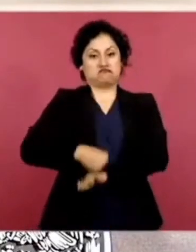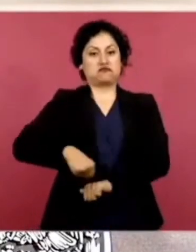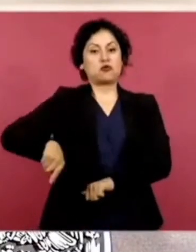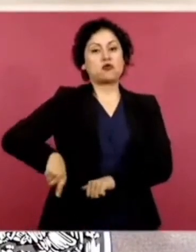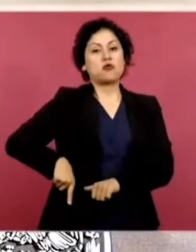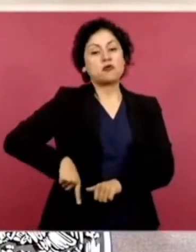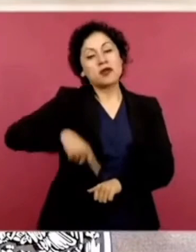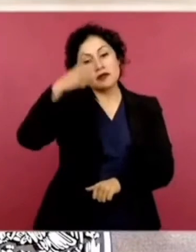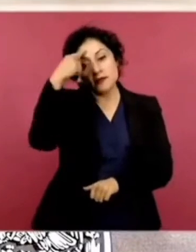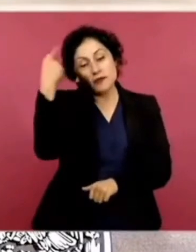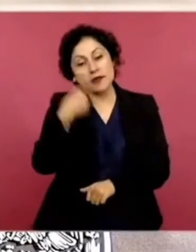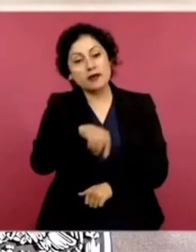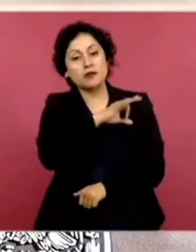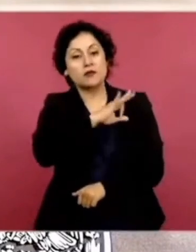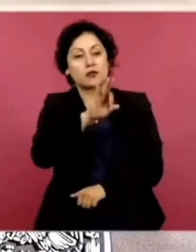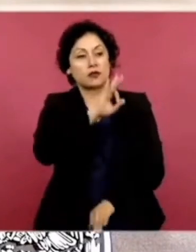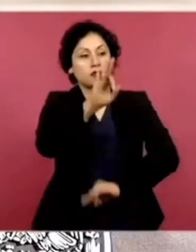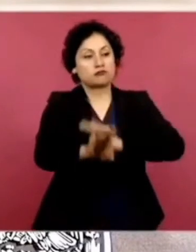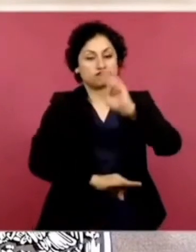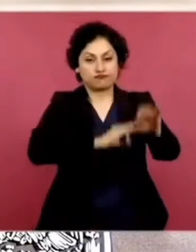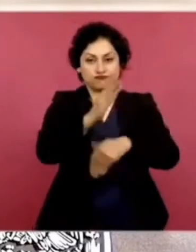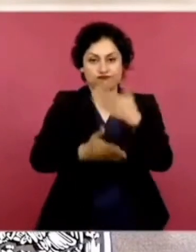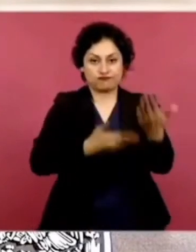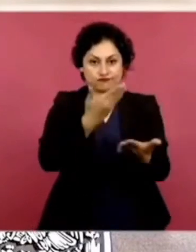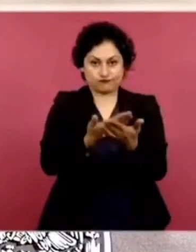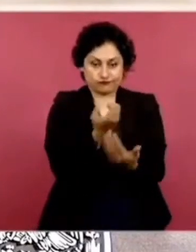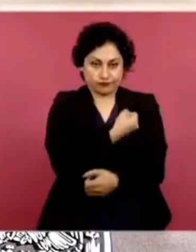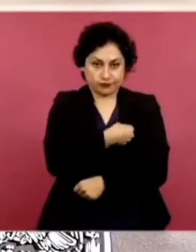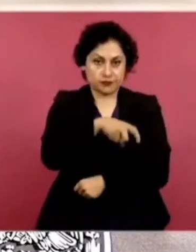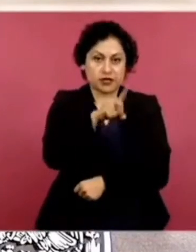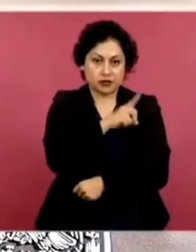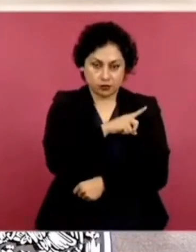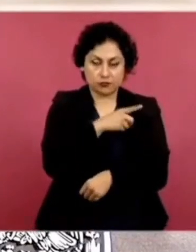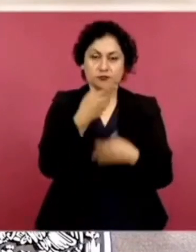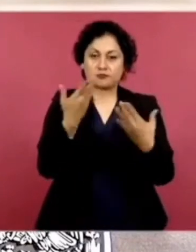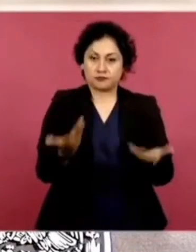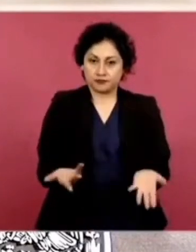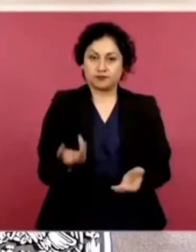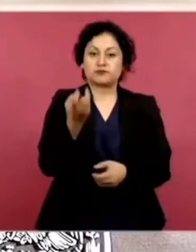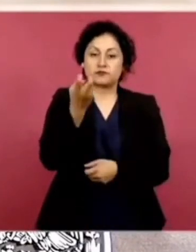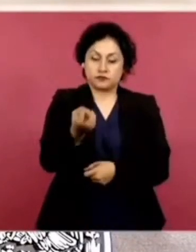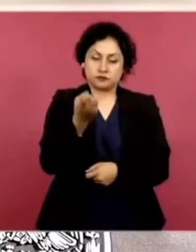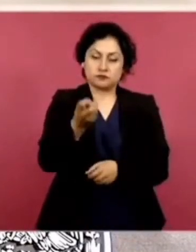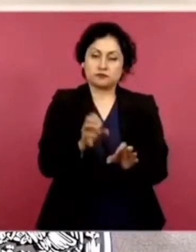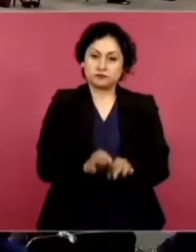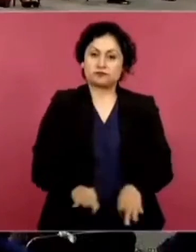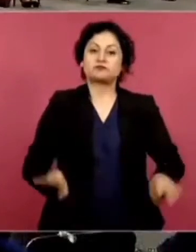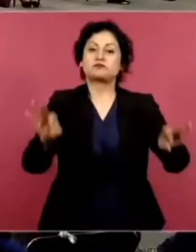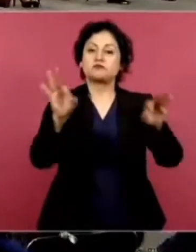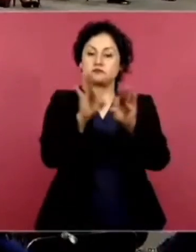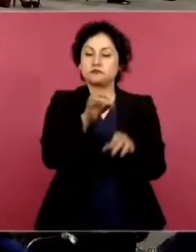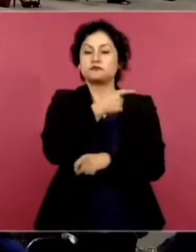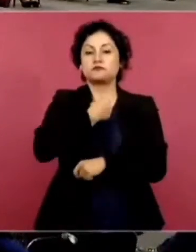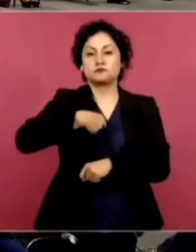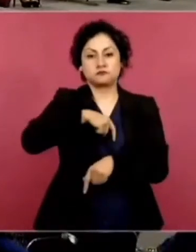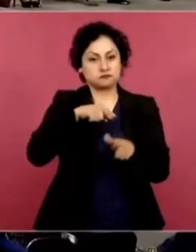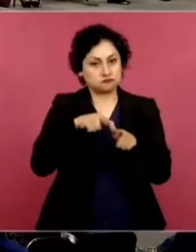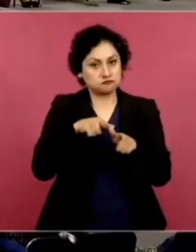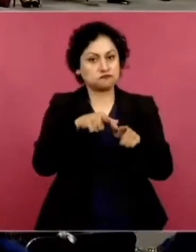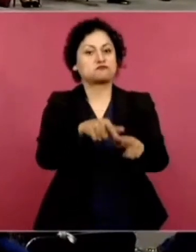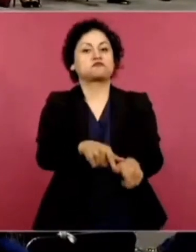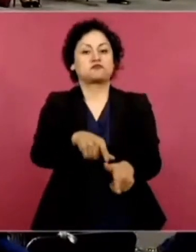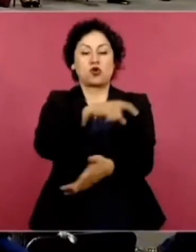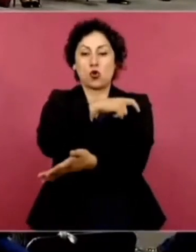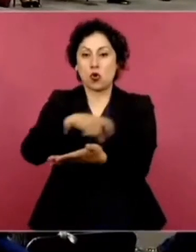con esta enorme tarea de las acciones de infraestructura, que son elementales pero indispensables. Seguiremos también con la adquisición de